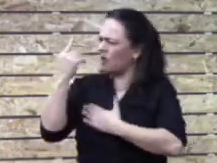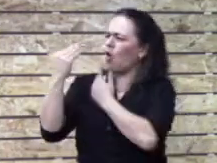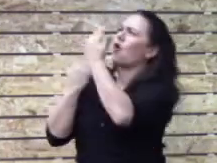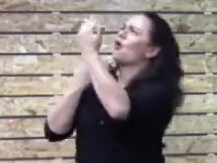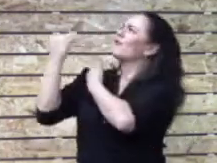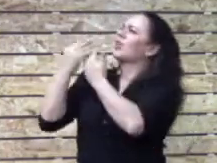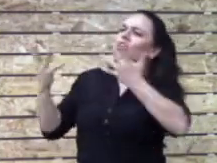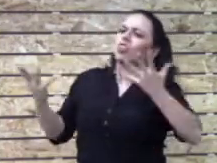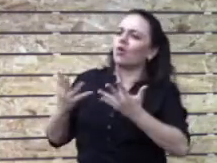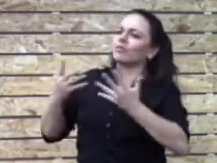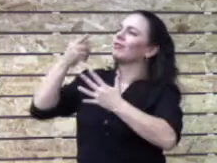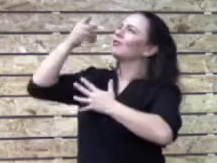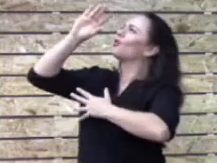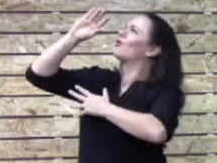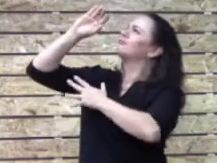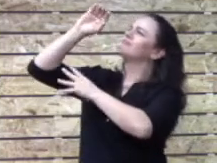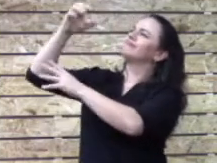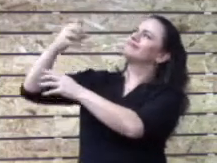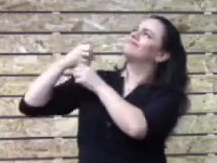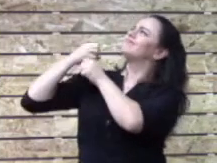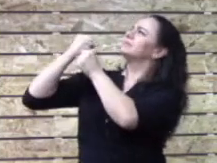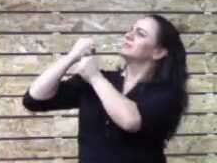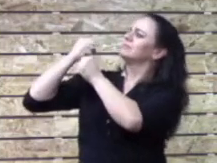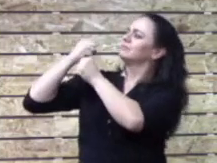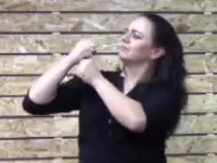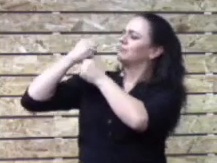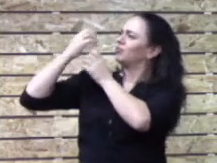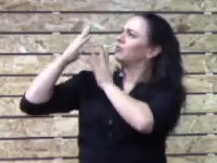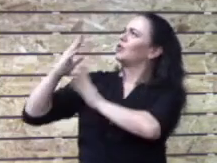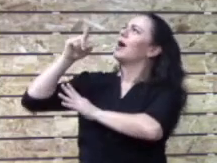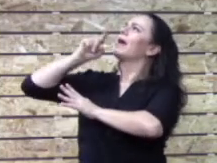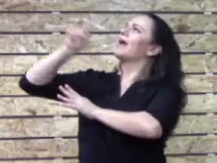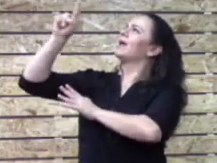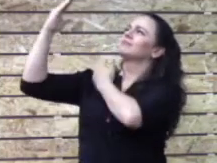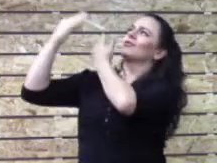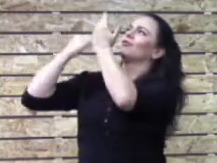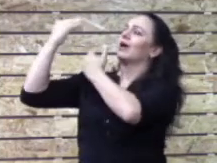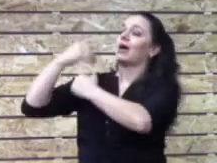de los ejércitos. ¿Es el Señor Jesucristo tu confianza?